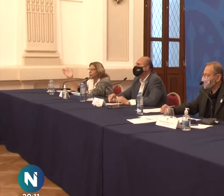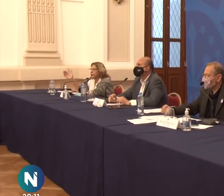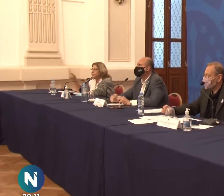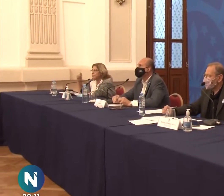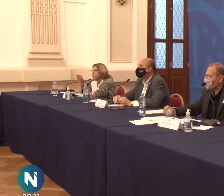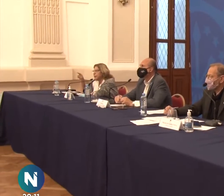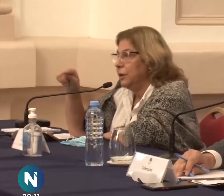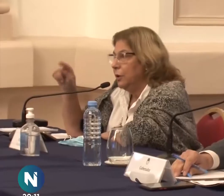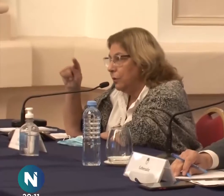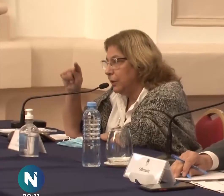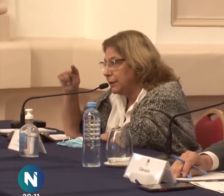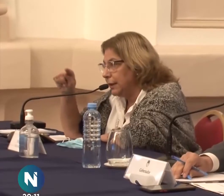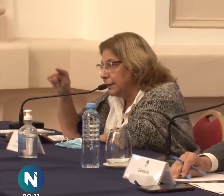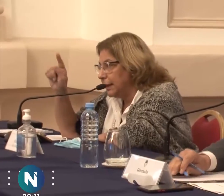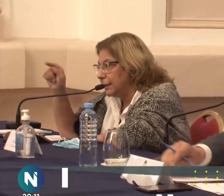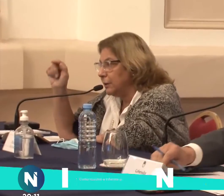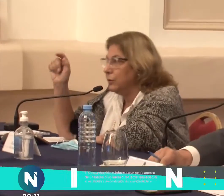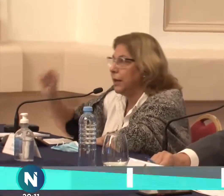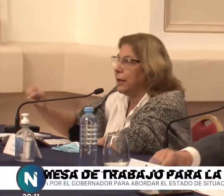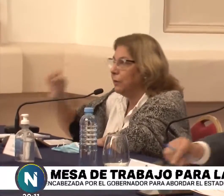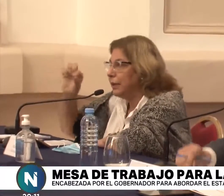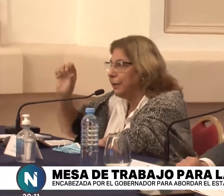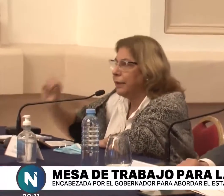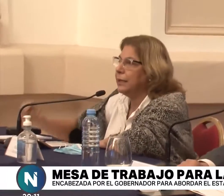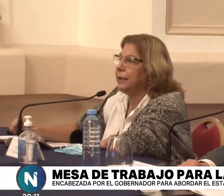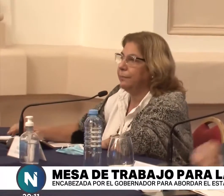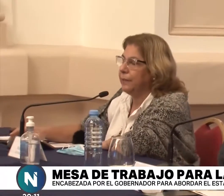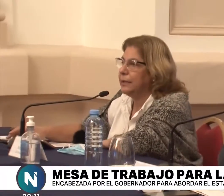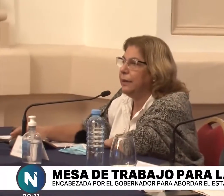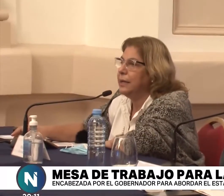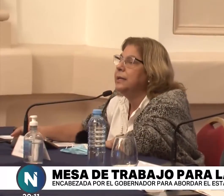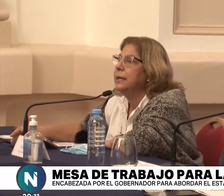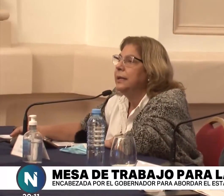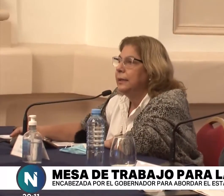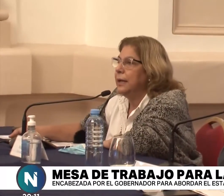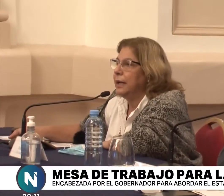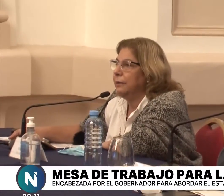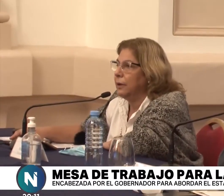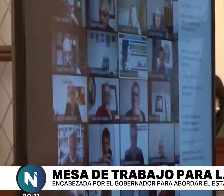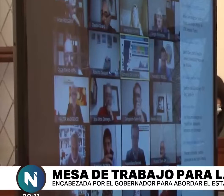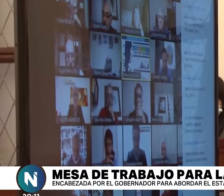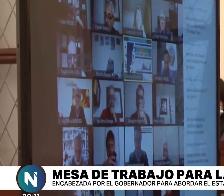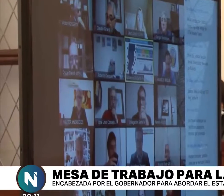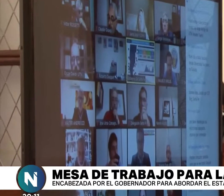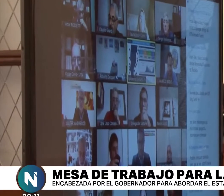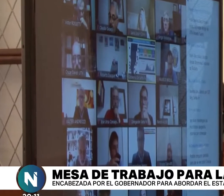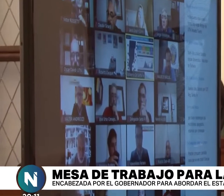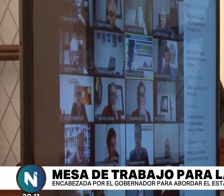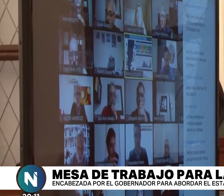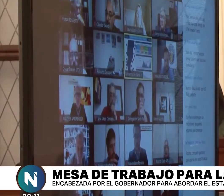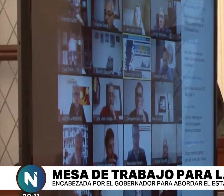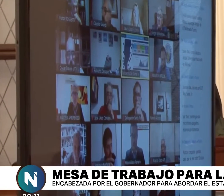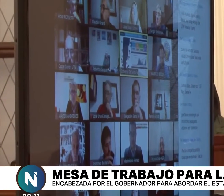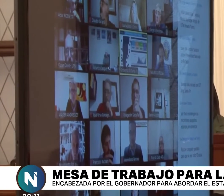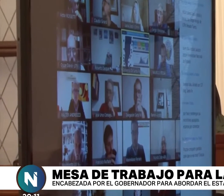encabezó un nuevo encuentro de la mesa de trabajo para la emergencia el tema central de la convocatoria fue la situación sanitaria provincial